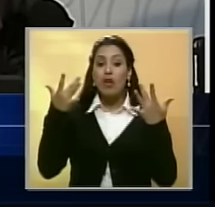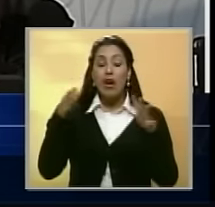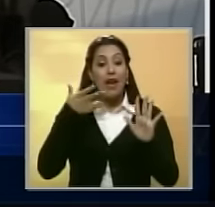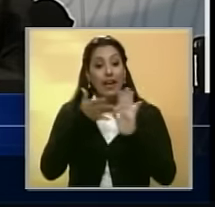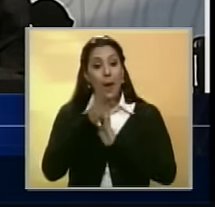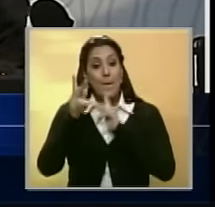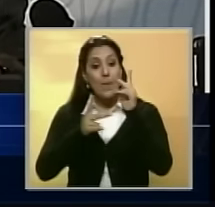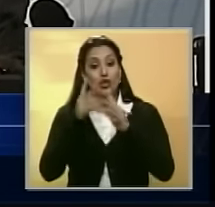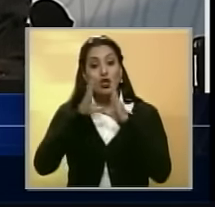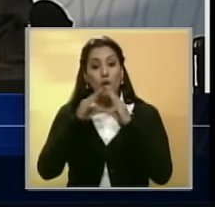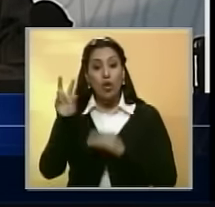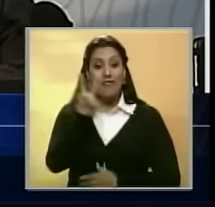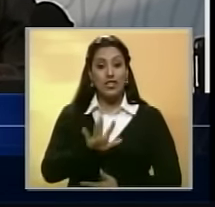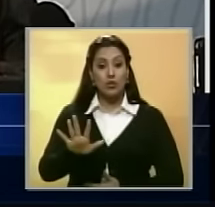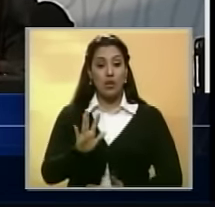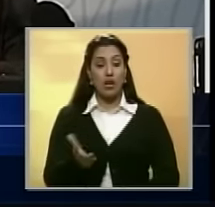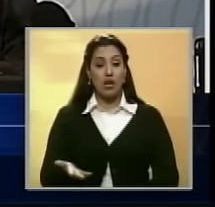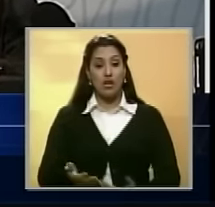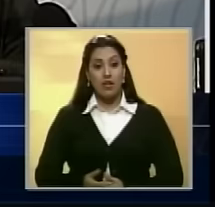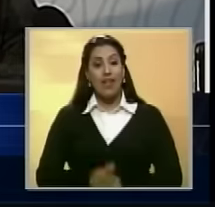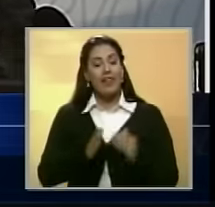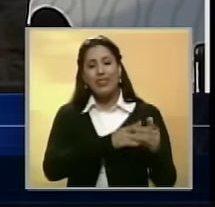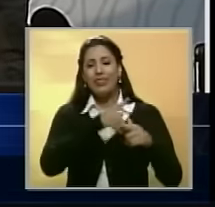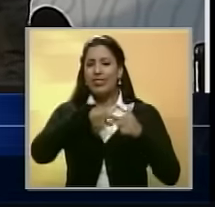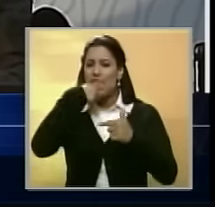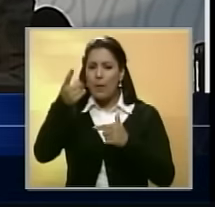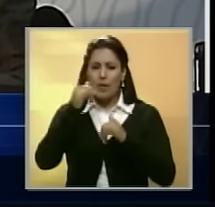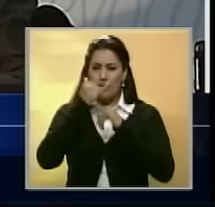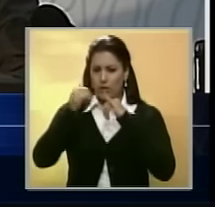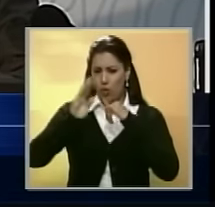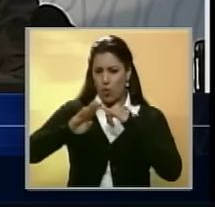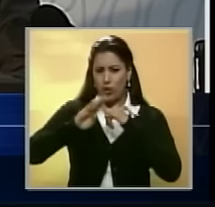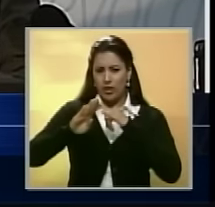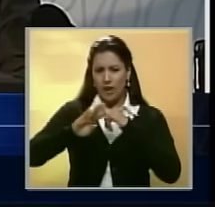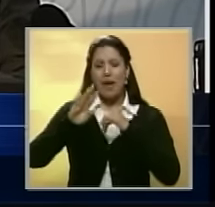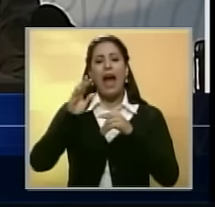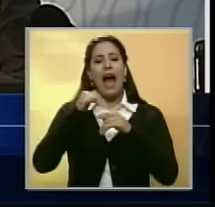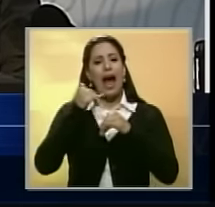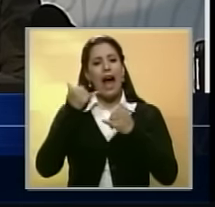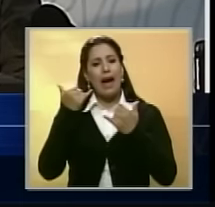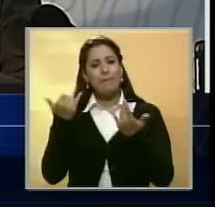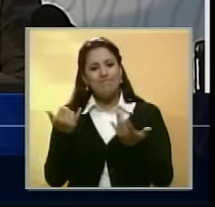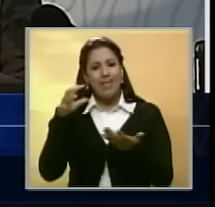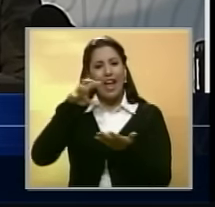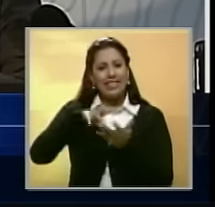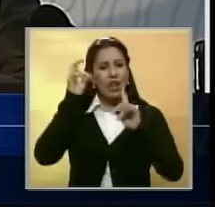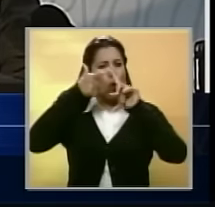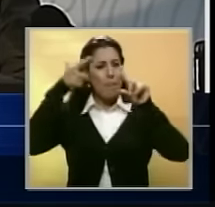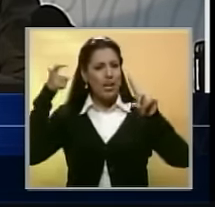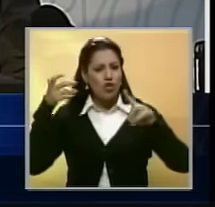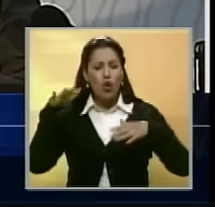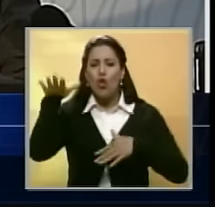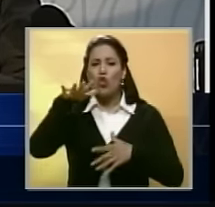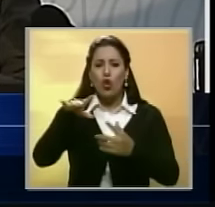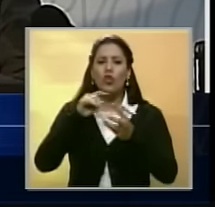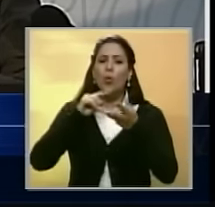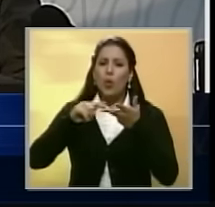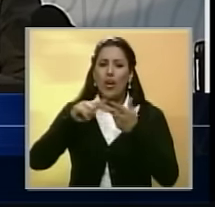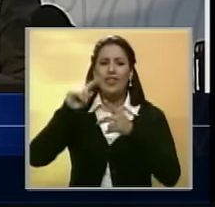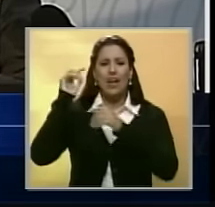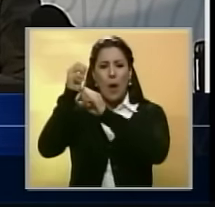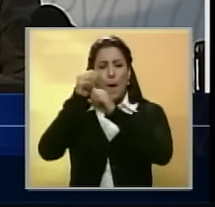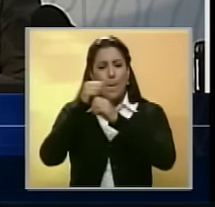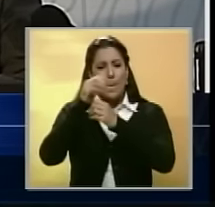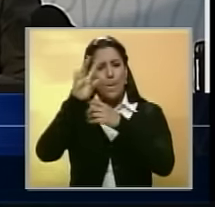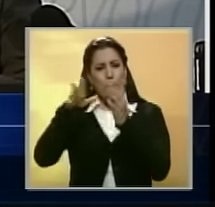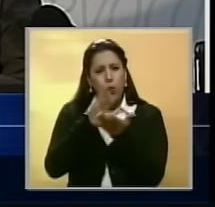validación que debe darse en todo el país. Después, al final, les doy los estados en el estado de Amazonas, en Puerto